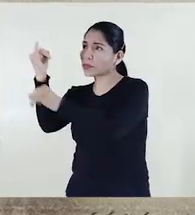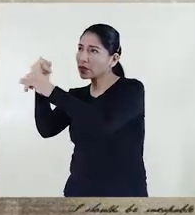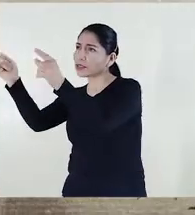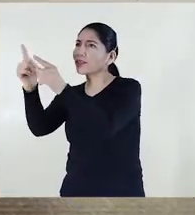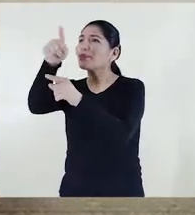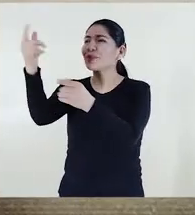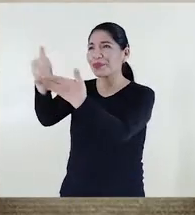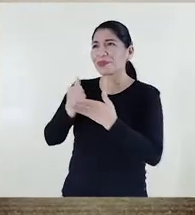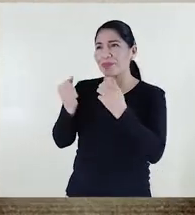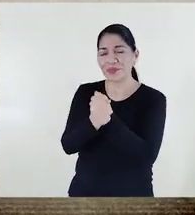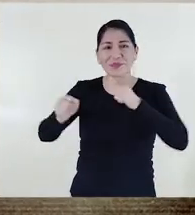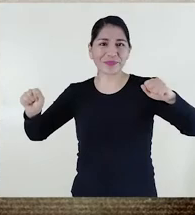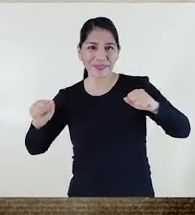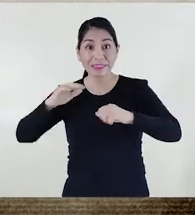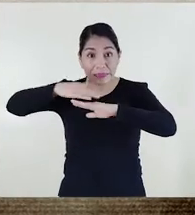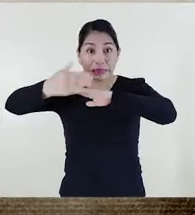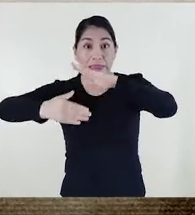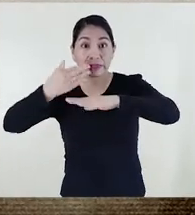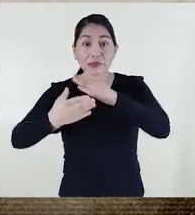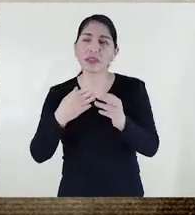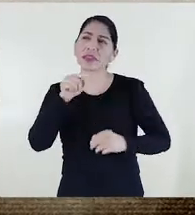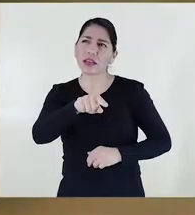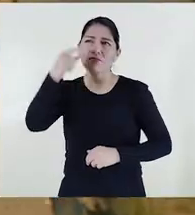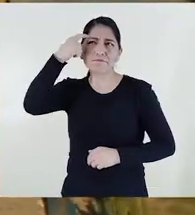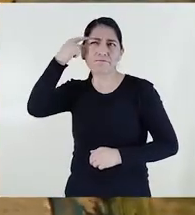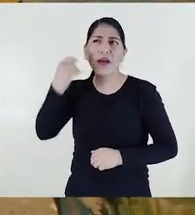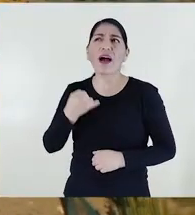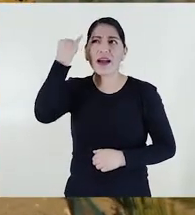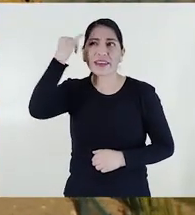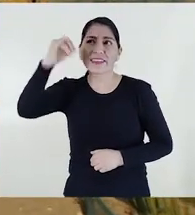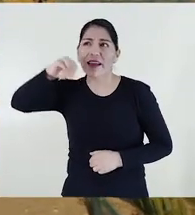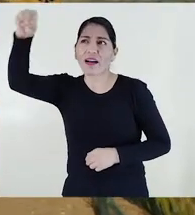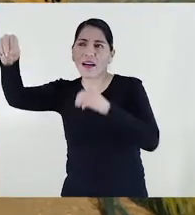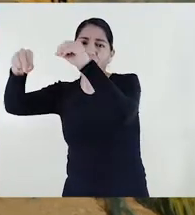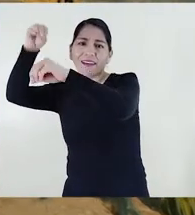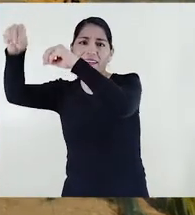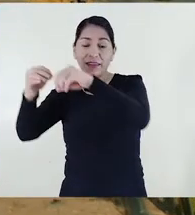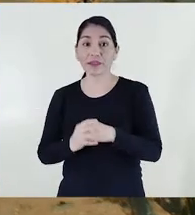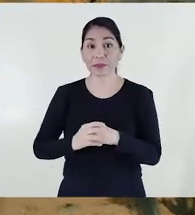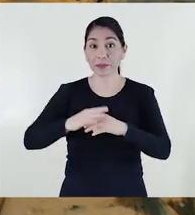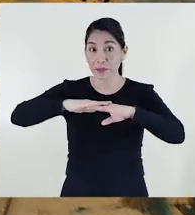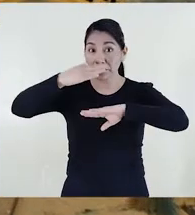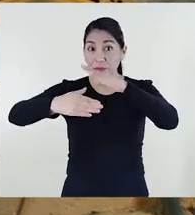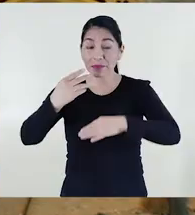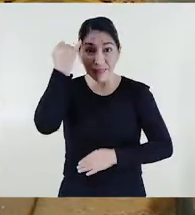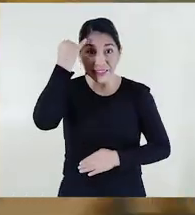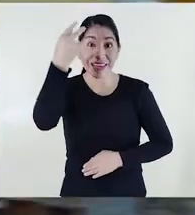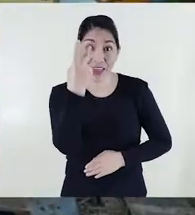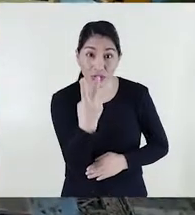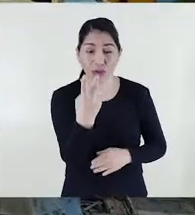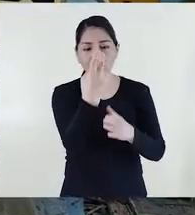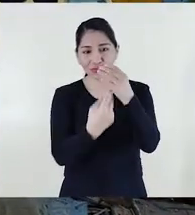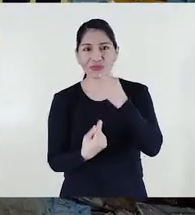es finalmente un reflejo de lo que sucedió con el proceso de la conquista. Una ideología se estaba colocando sobre otra. El sincretismo